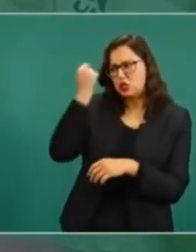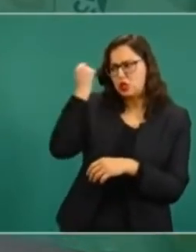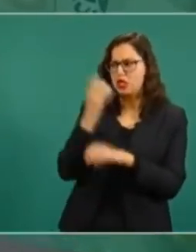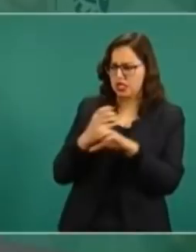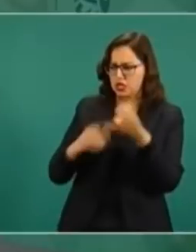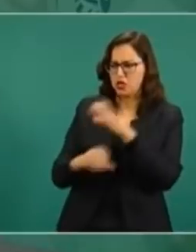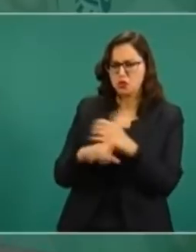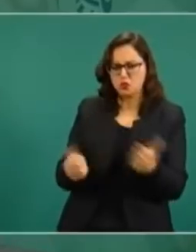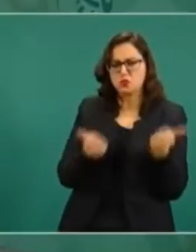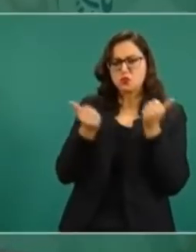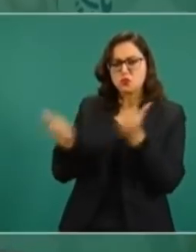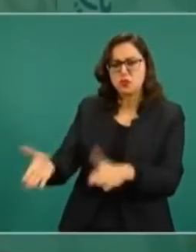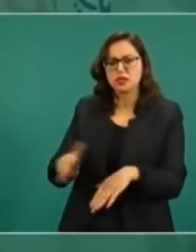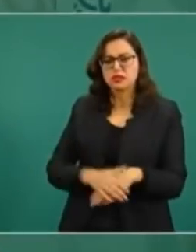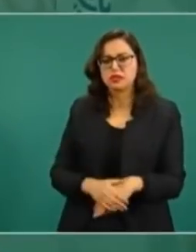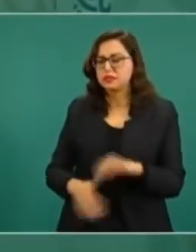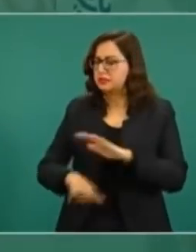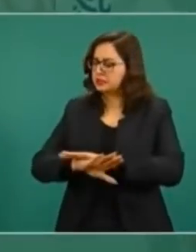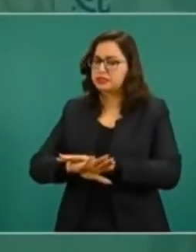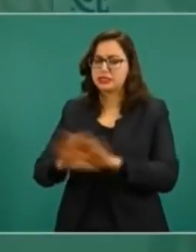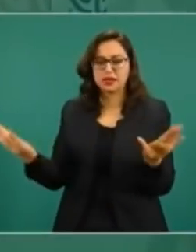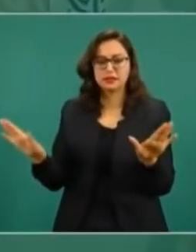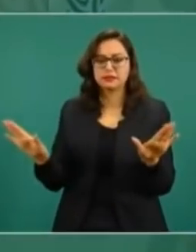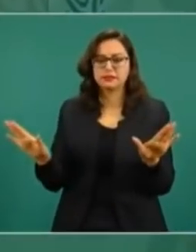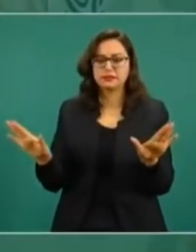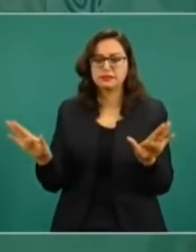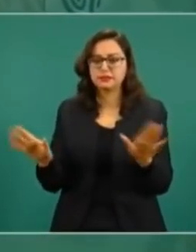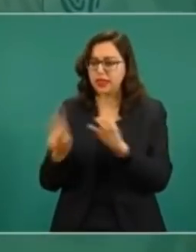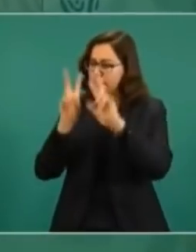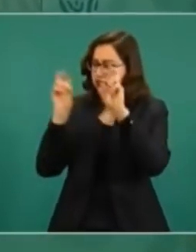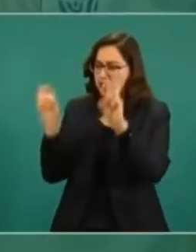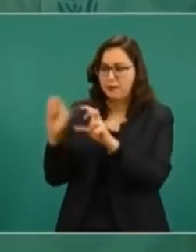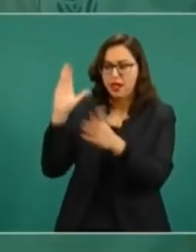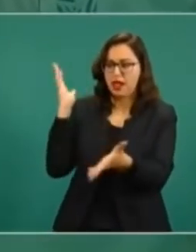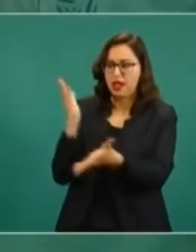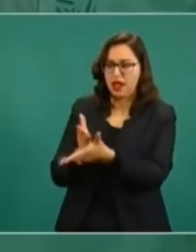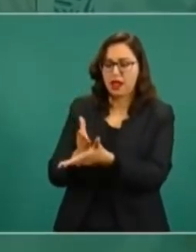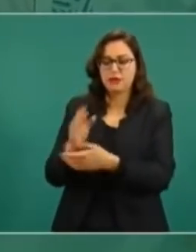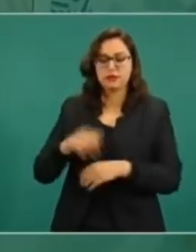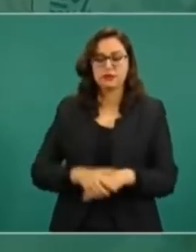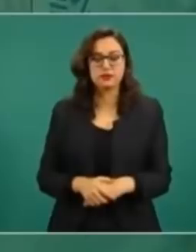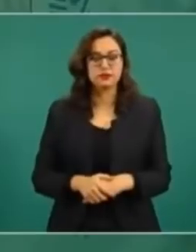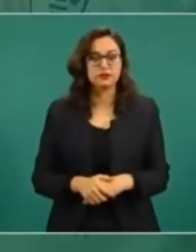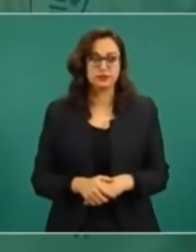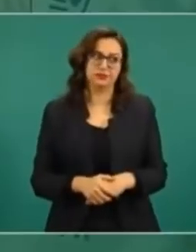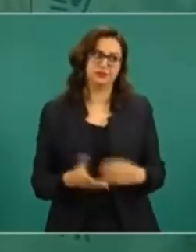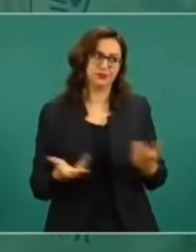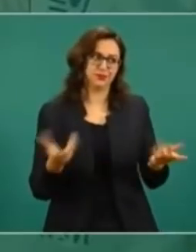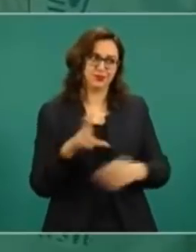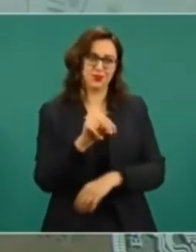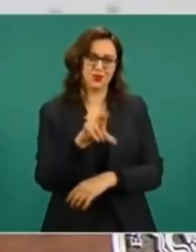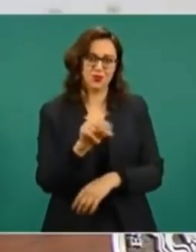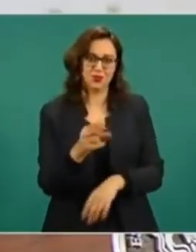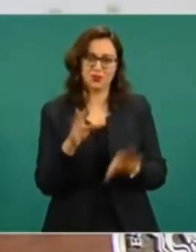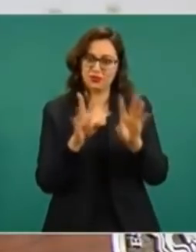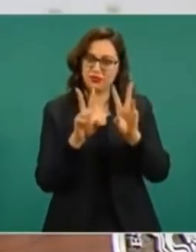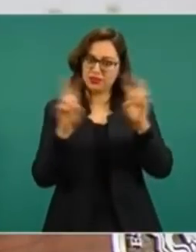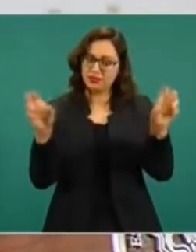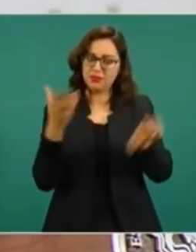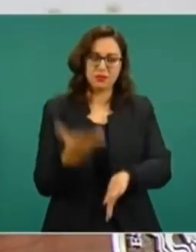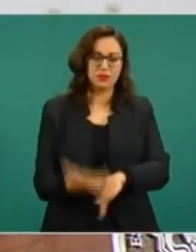Y ya no vamos a poder hablar sobre el tema que nos importa tanto.